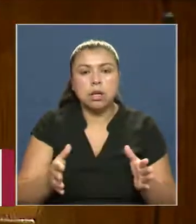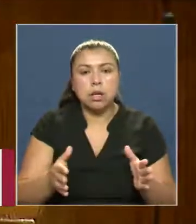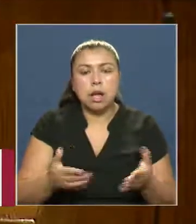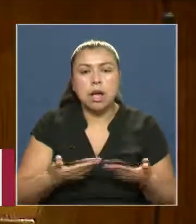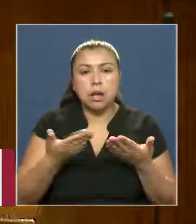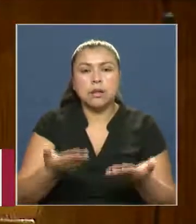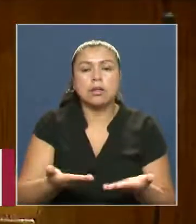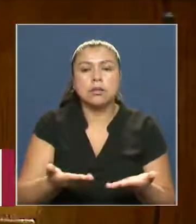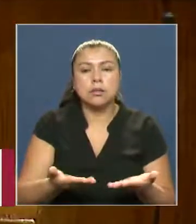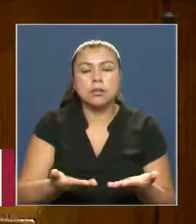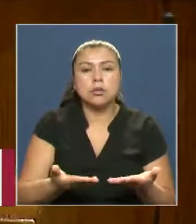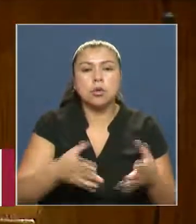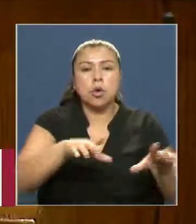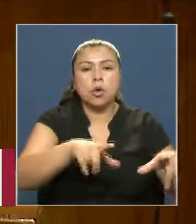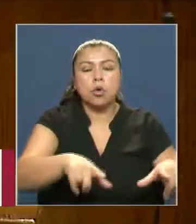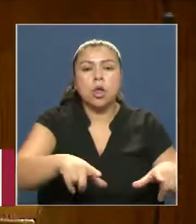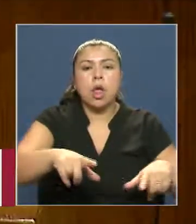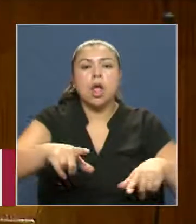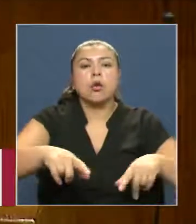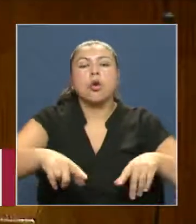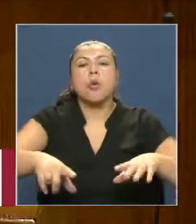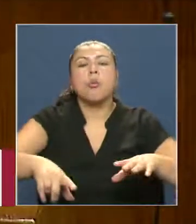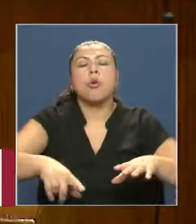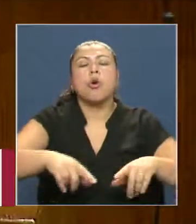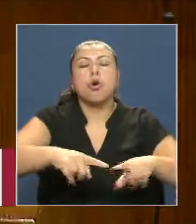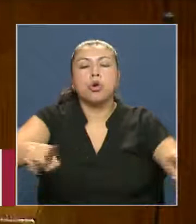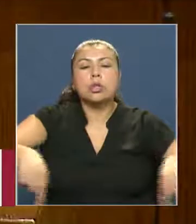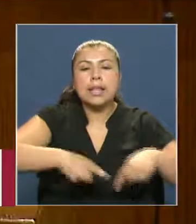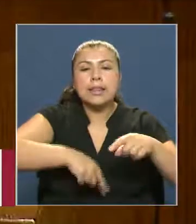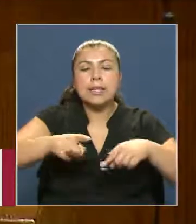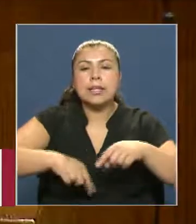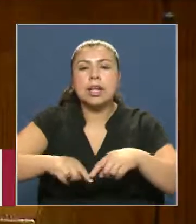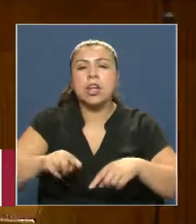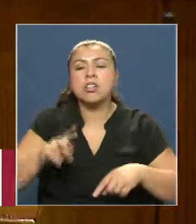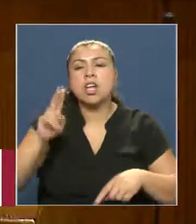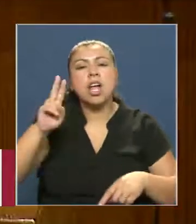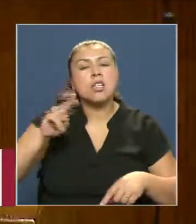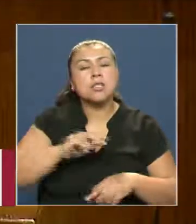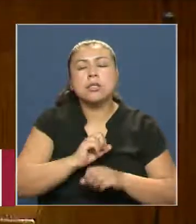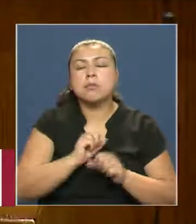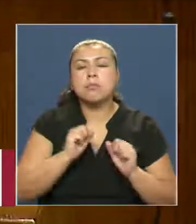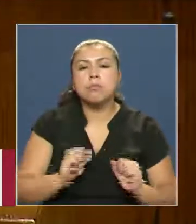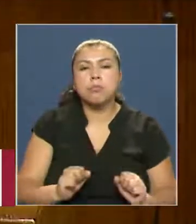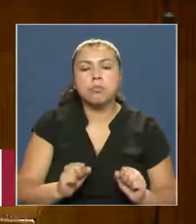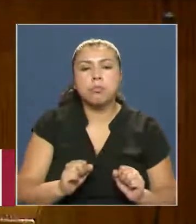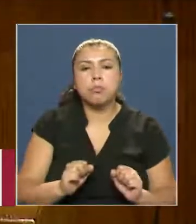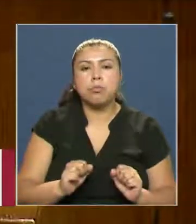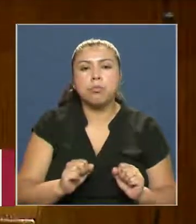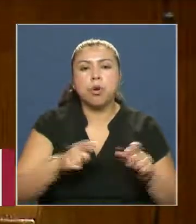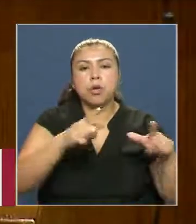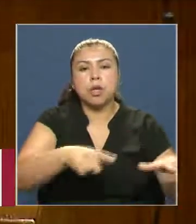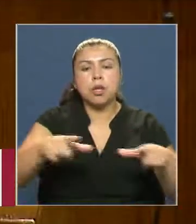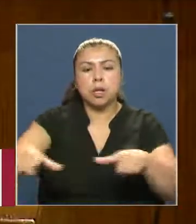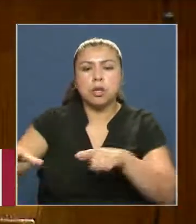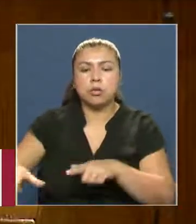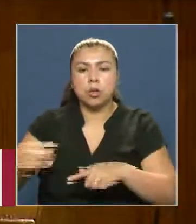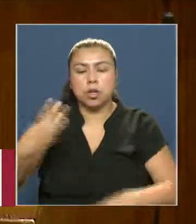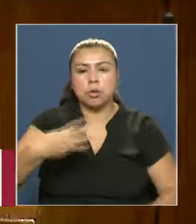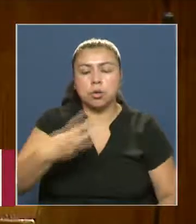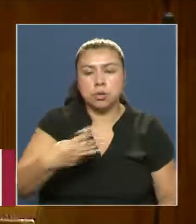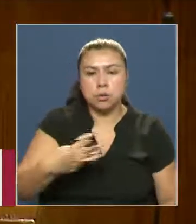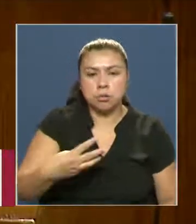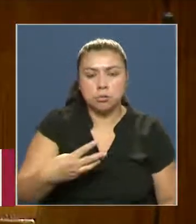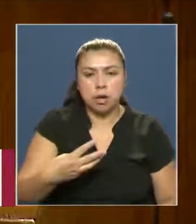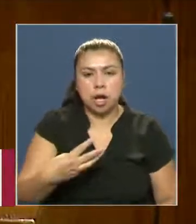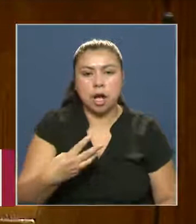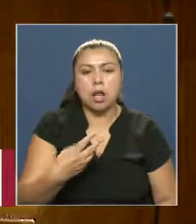gran número de asentamientos y loteos irregulares que aún se encuentran sin poder resolucionar por las direcciones de obras municipales en